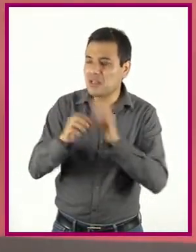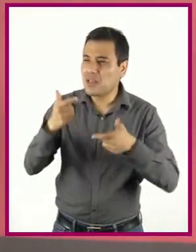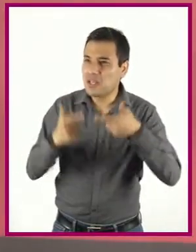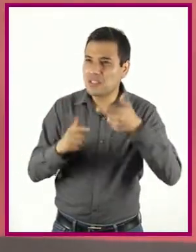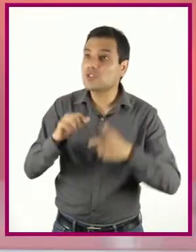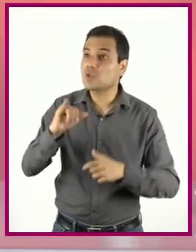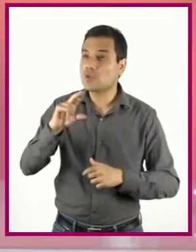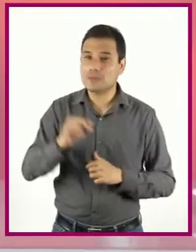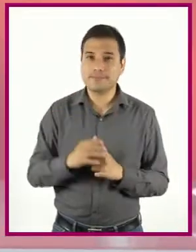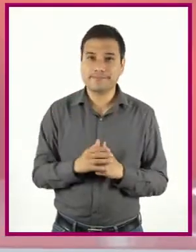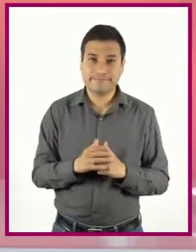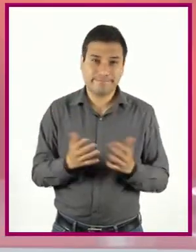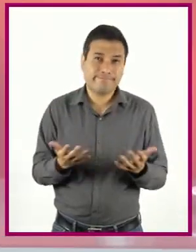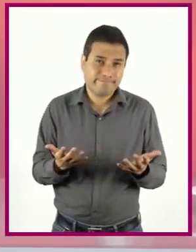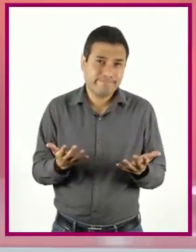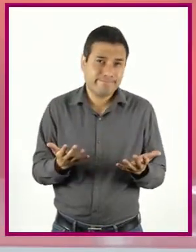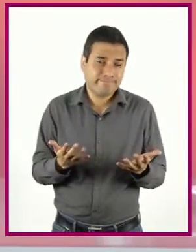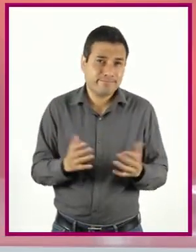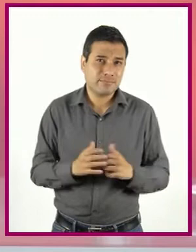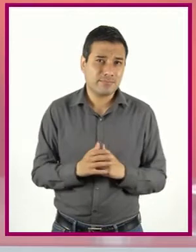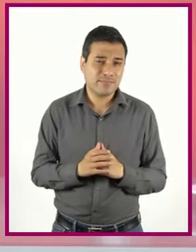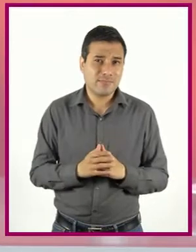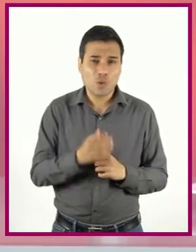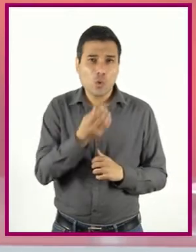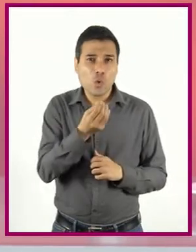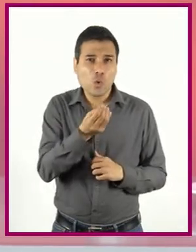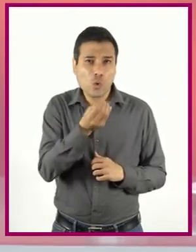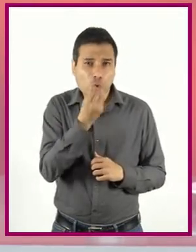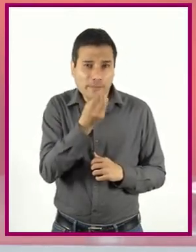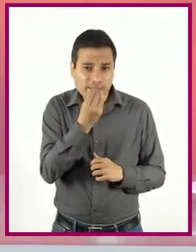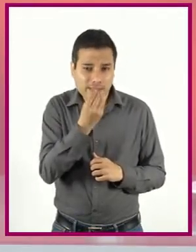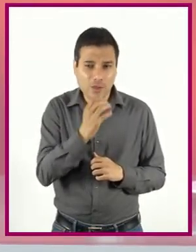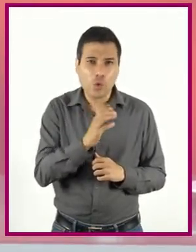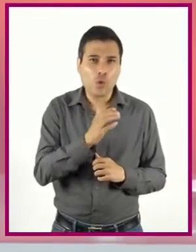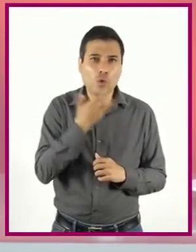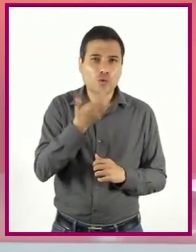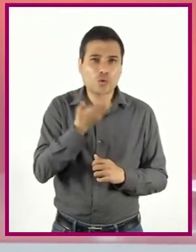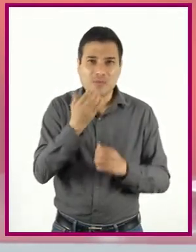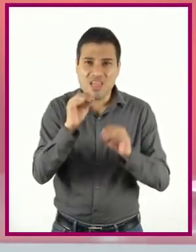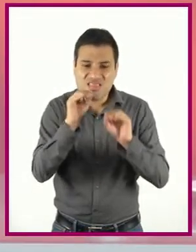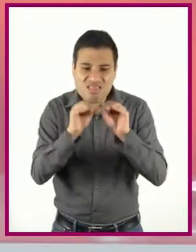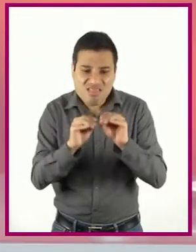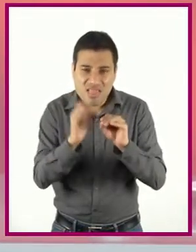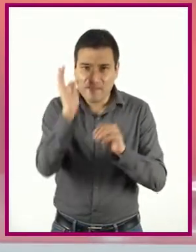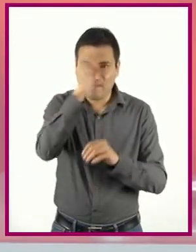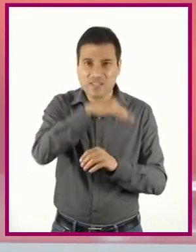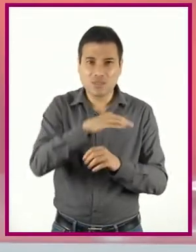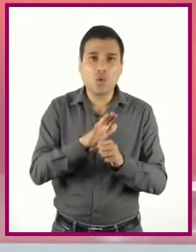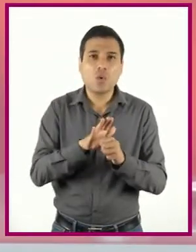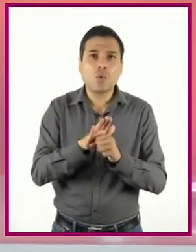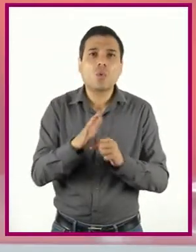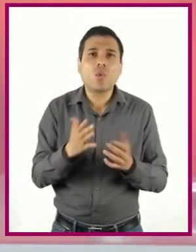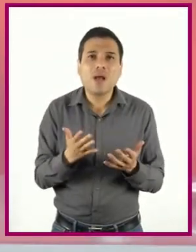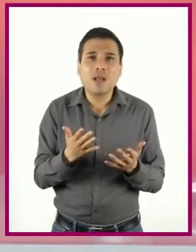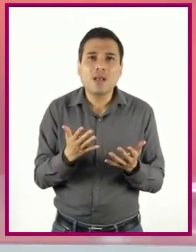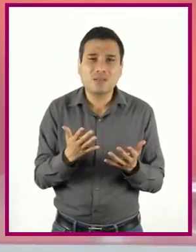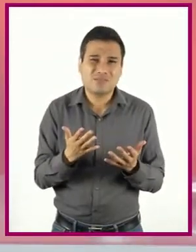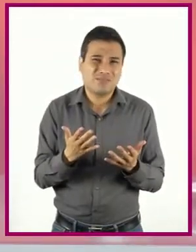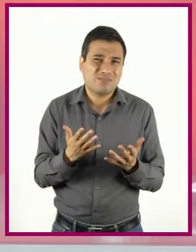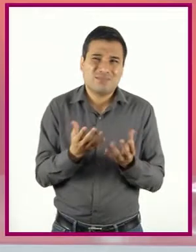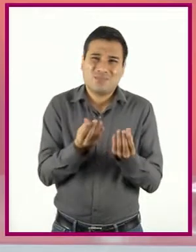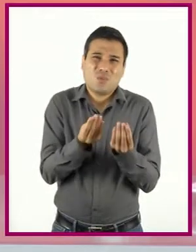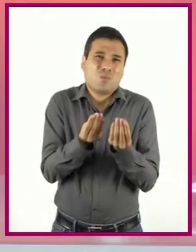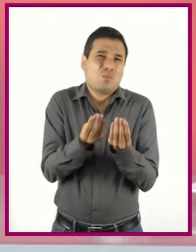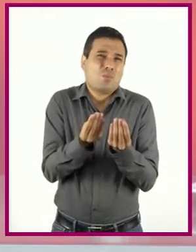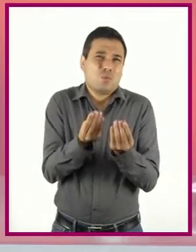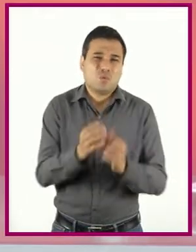Los alimentos o ingredientes con más probabilidad de ser adulterados incluyen aquellos que son de alto valor nutricional y